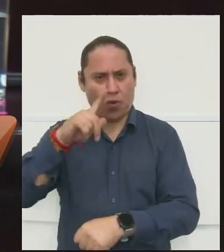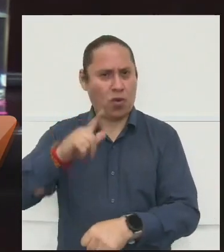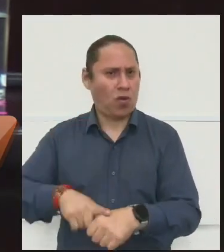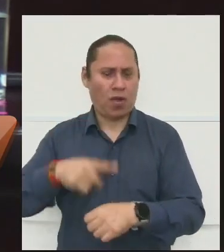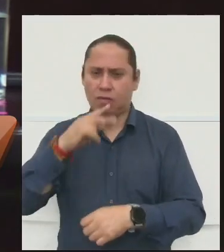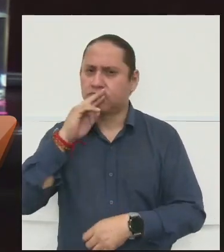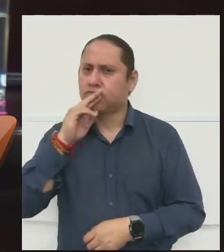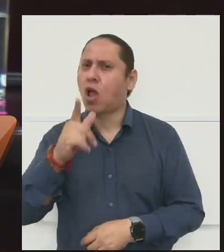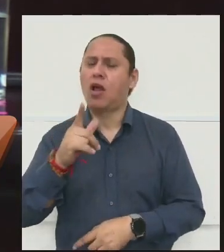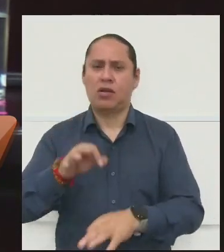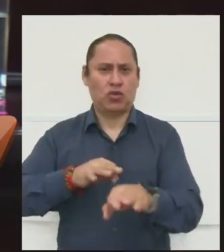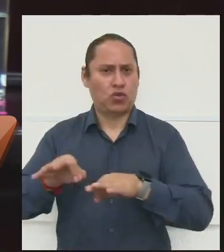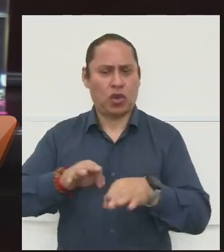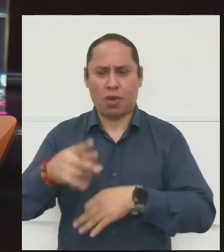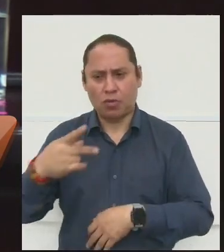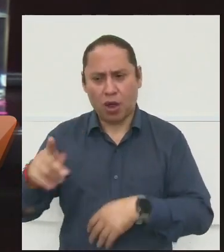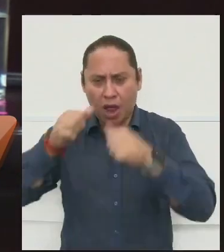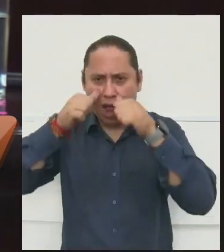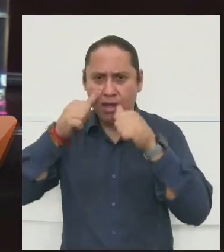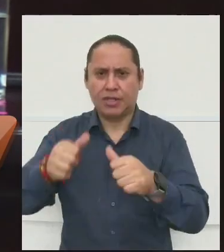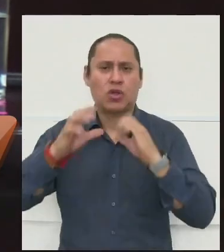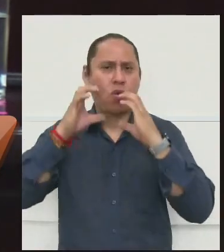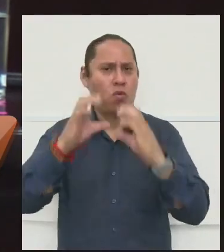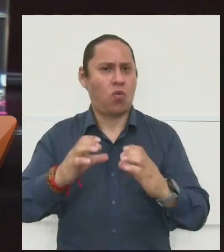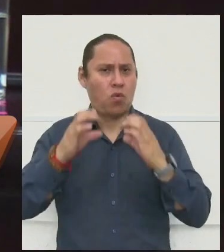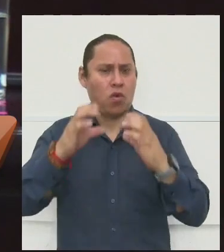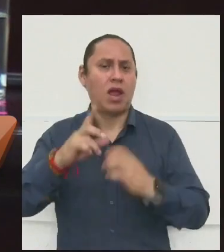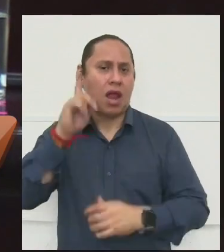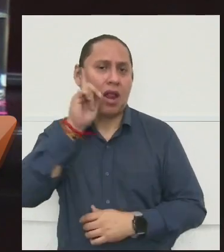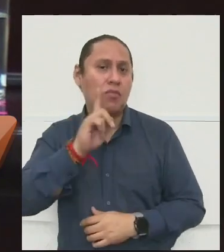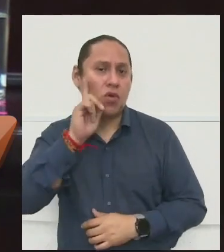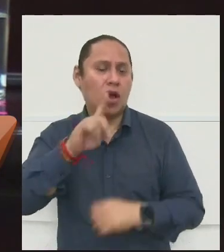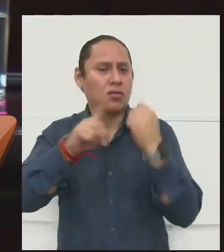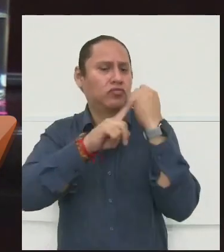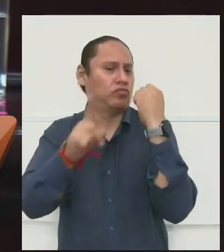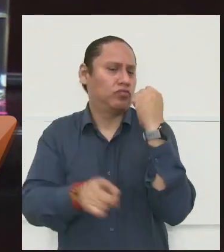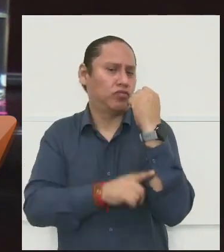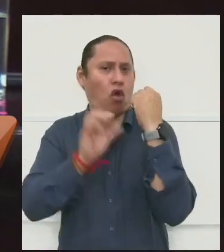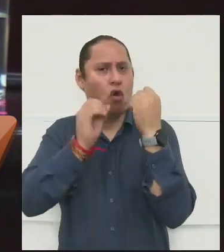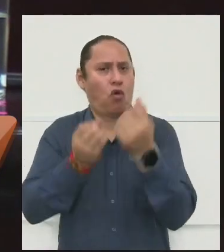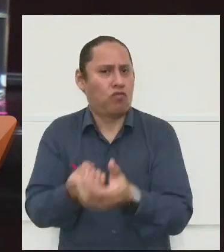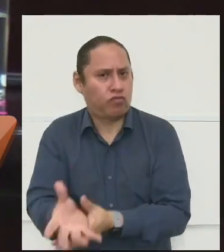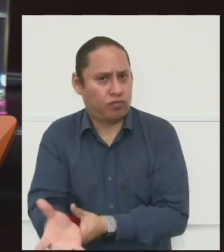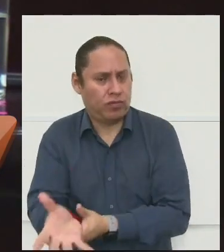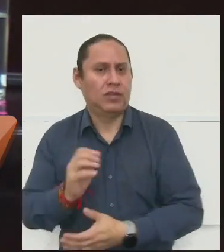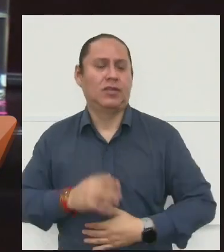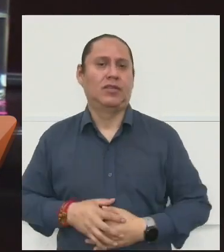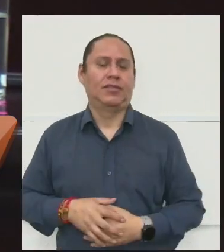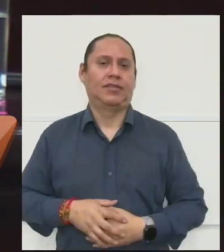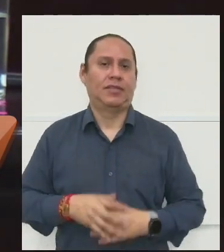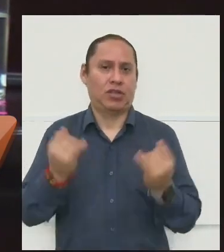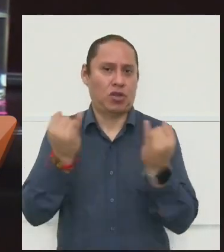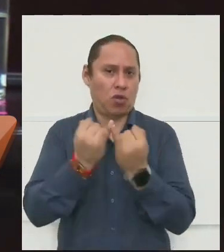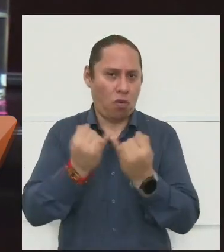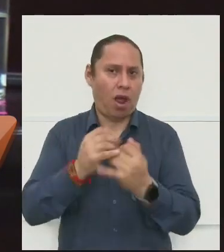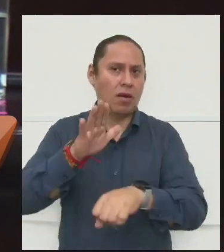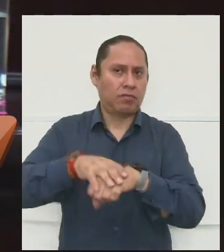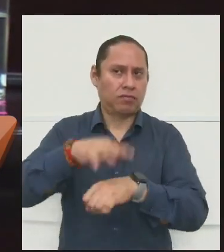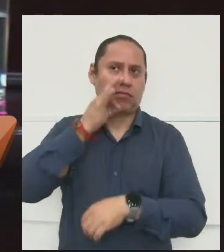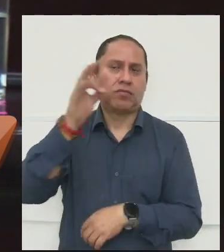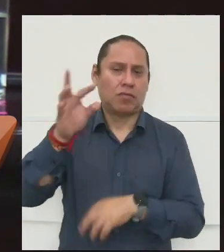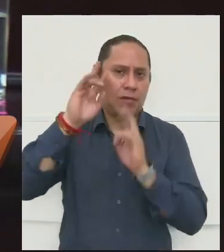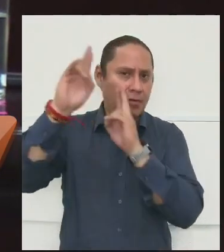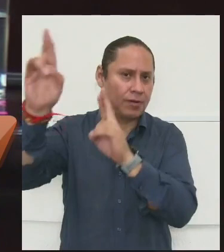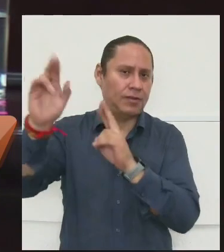ejercicio de su labor en la atención y cuidado integral de las mujeres en su etapa reproductiva así como se exhorta